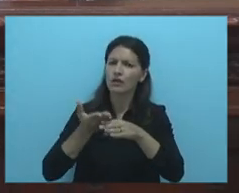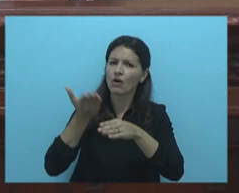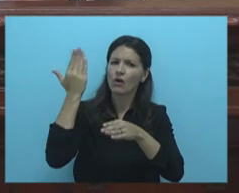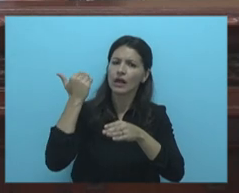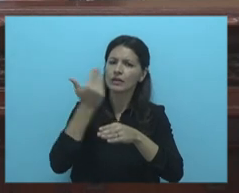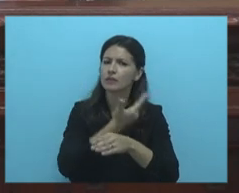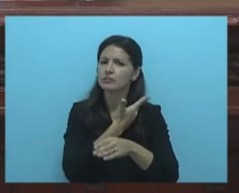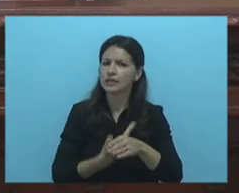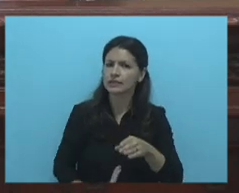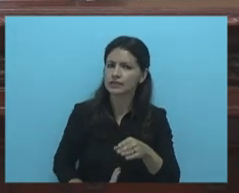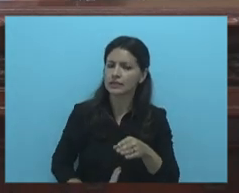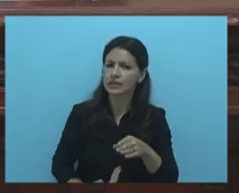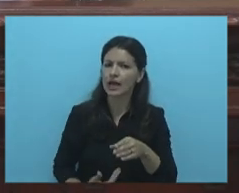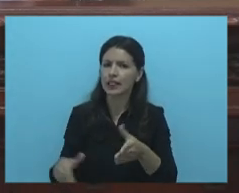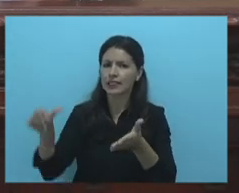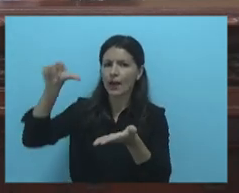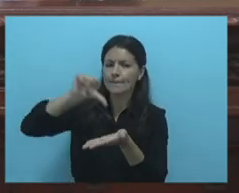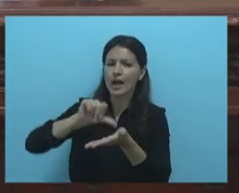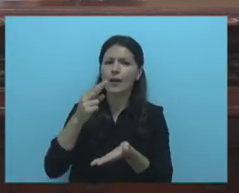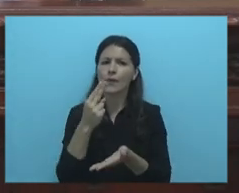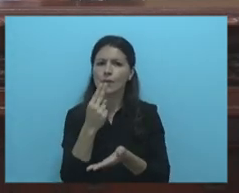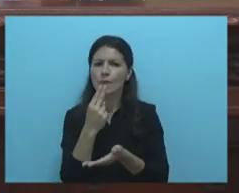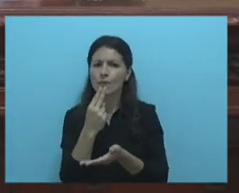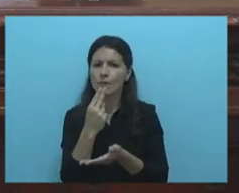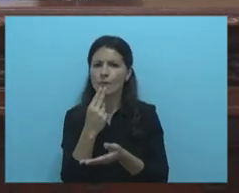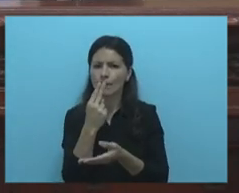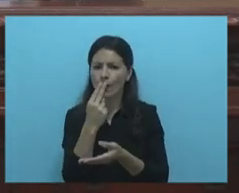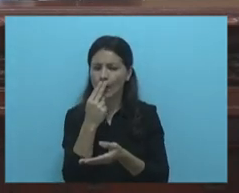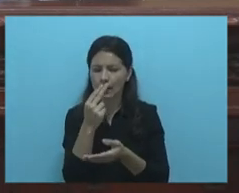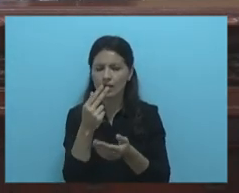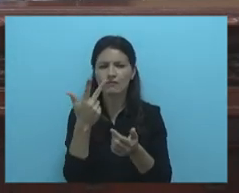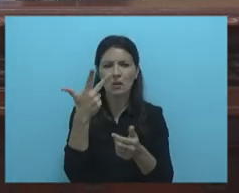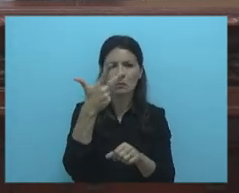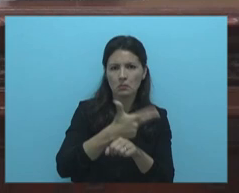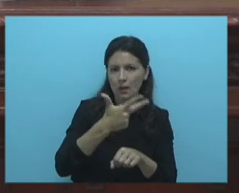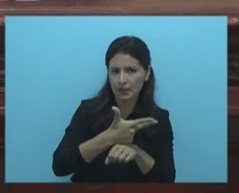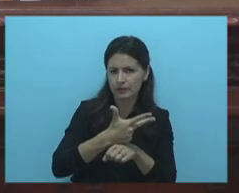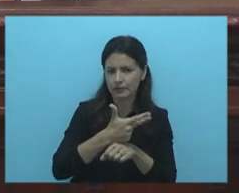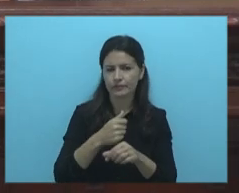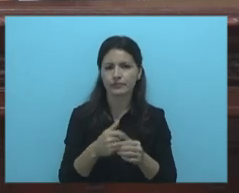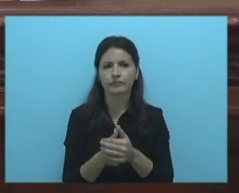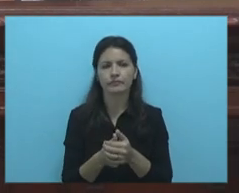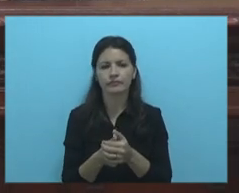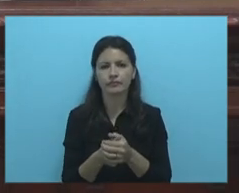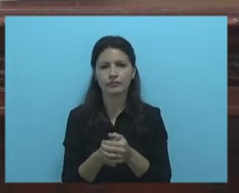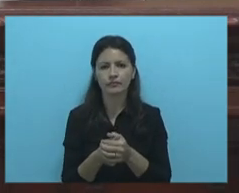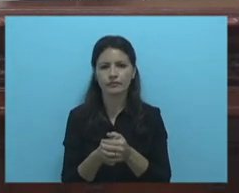del Estado Plurinacional de Bolivia por 3 mandatos entre los años 2006 y 2019.